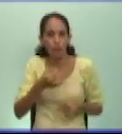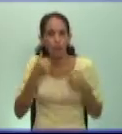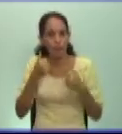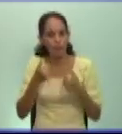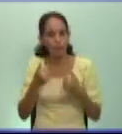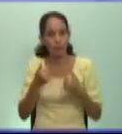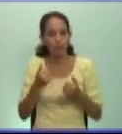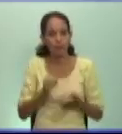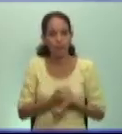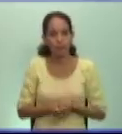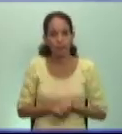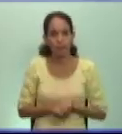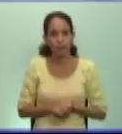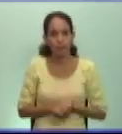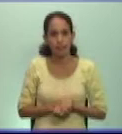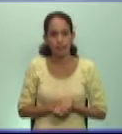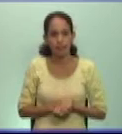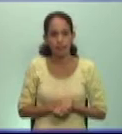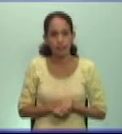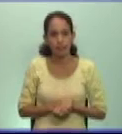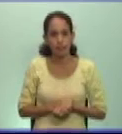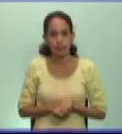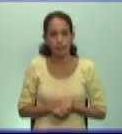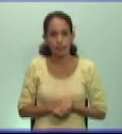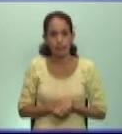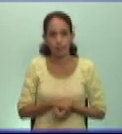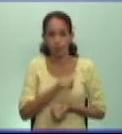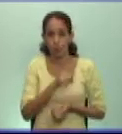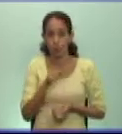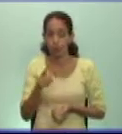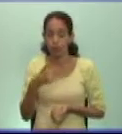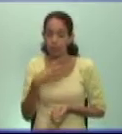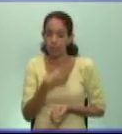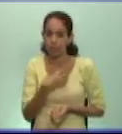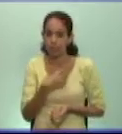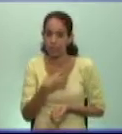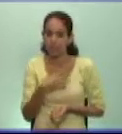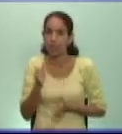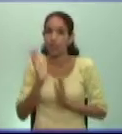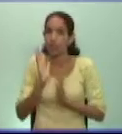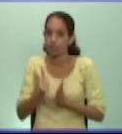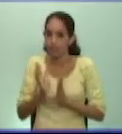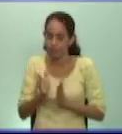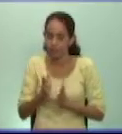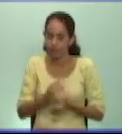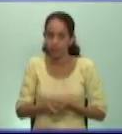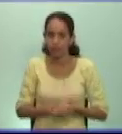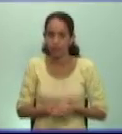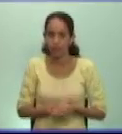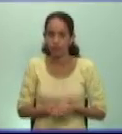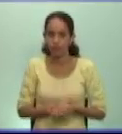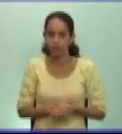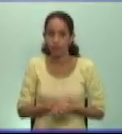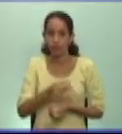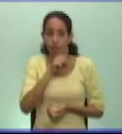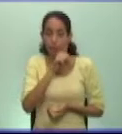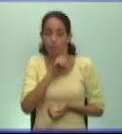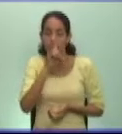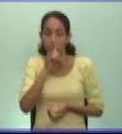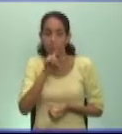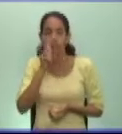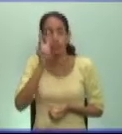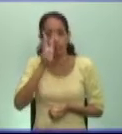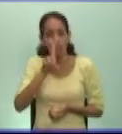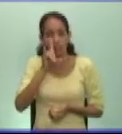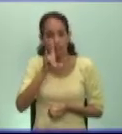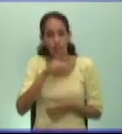aire y hay elementos que trabajamos y ustedes tienen que consolidarlo. Ahí está. Del 39 al 45 ustedes saben que se